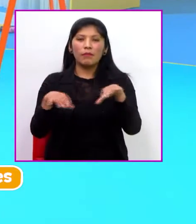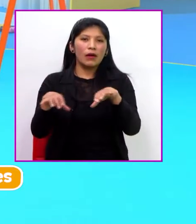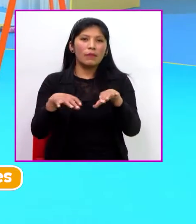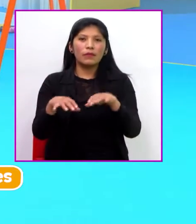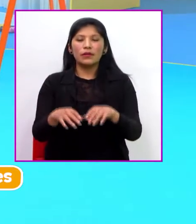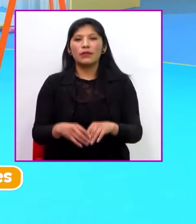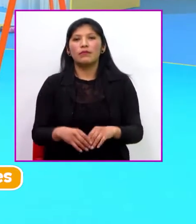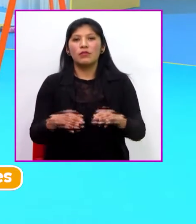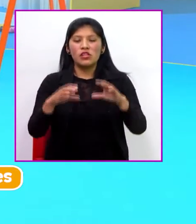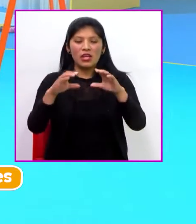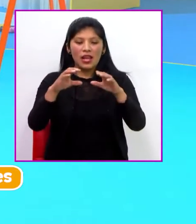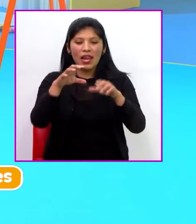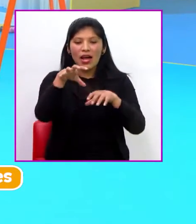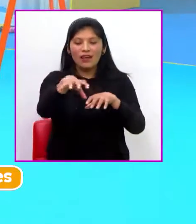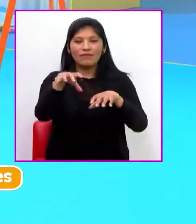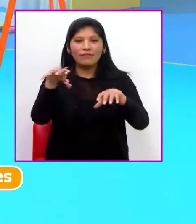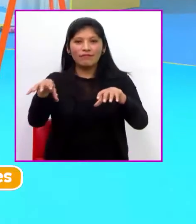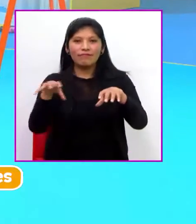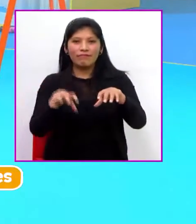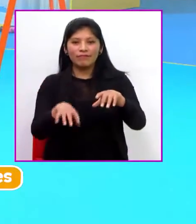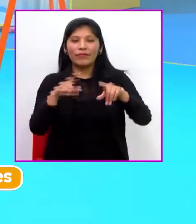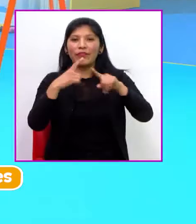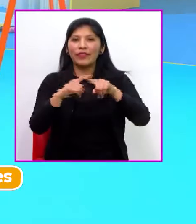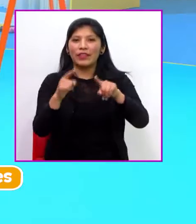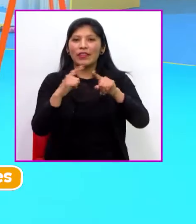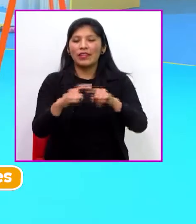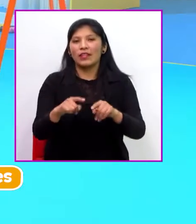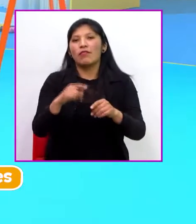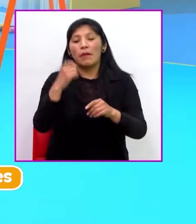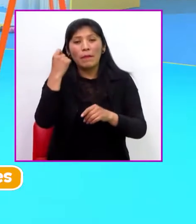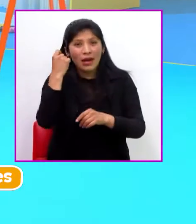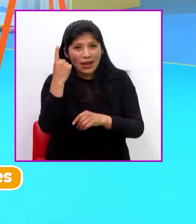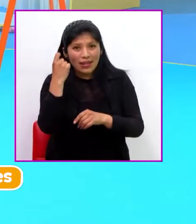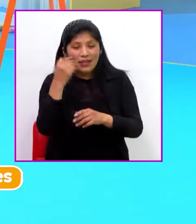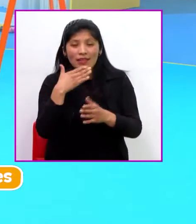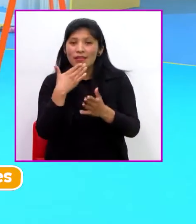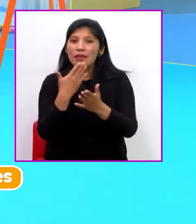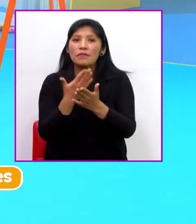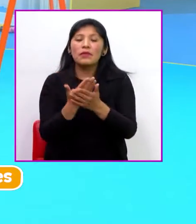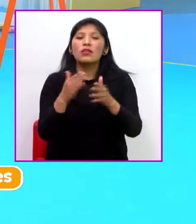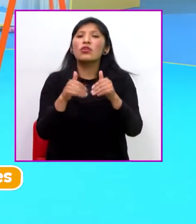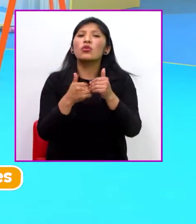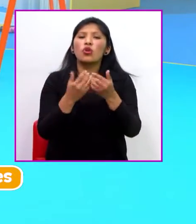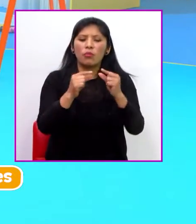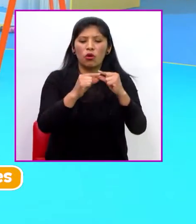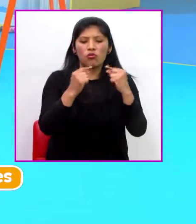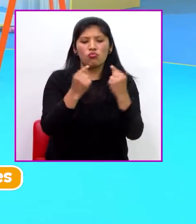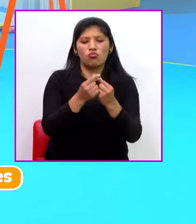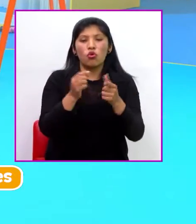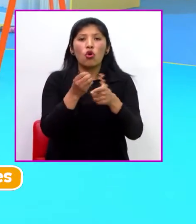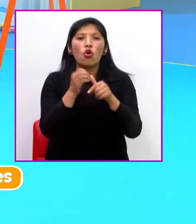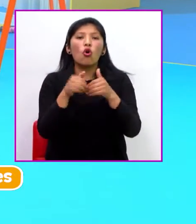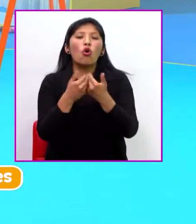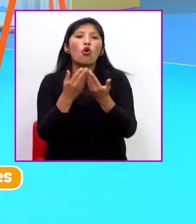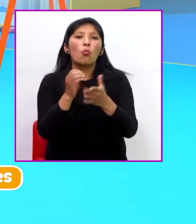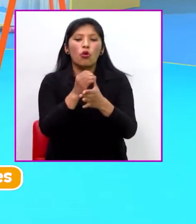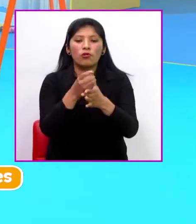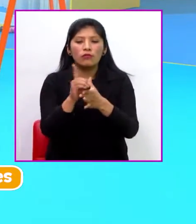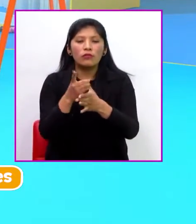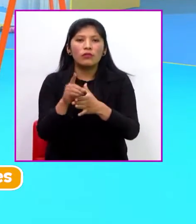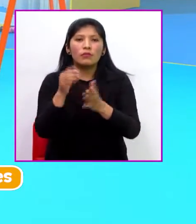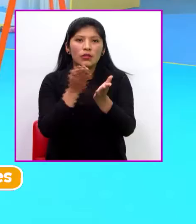la clasificación para que puedas entender cómo se agrupa o cómo se dividen los derechos humanos. En